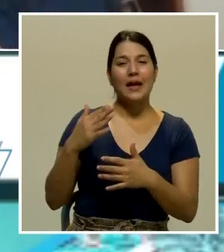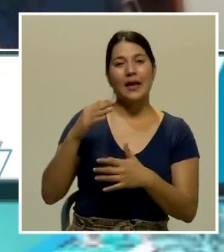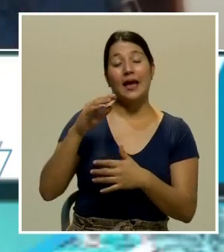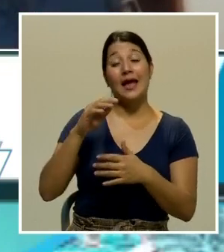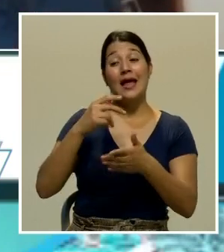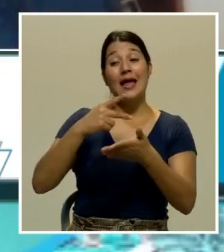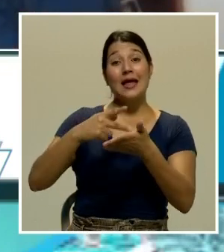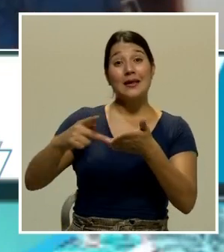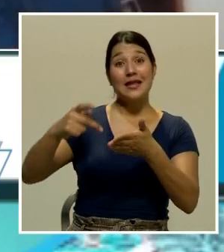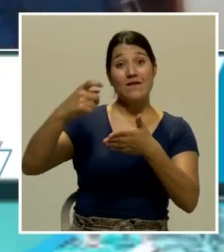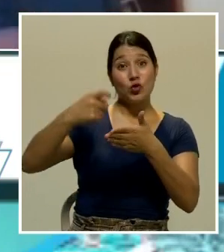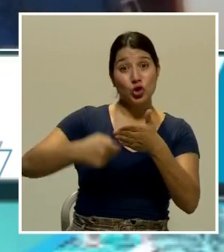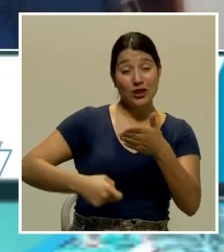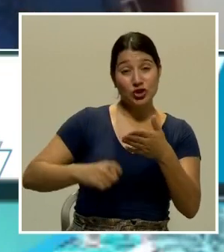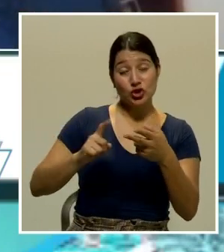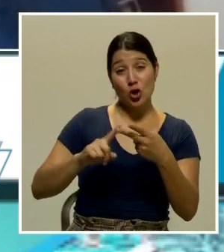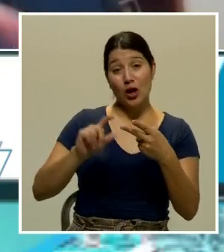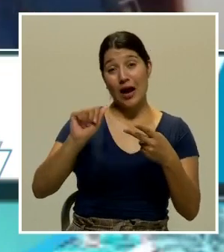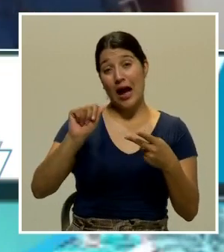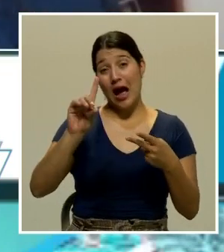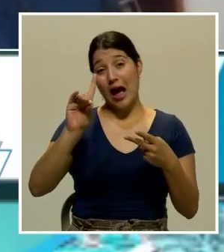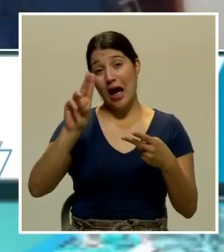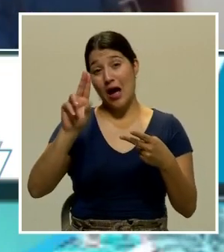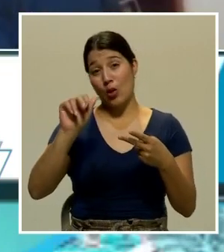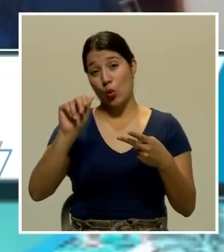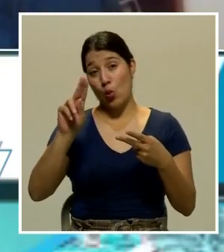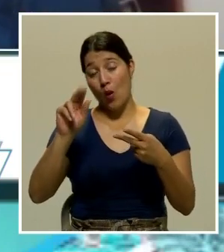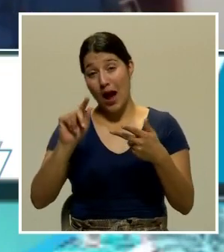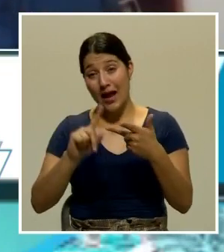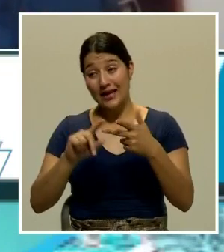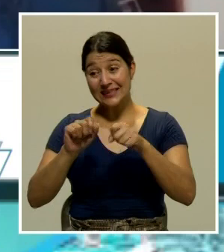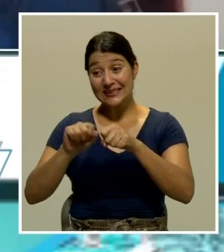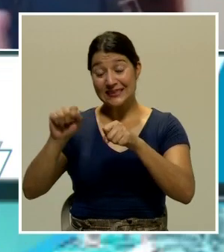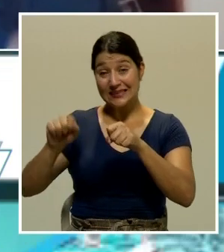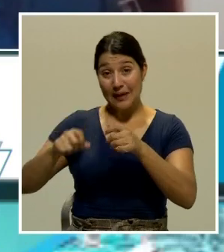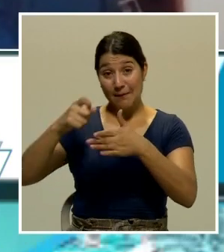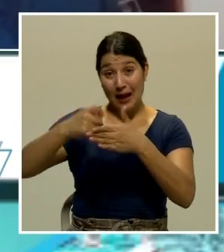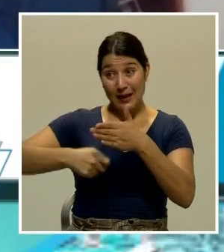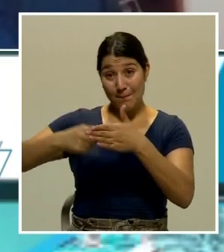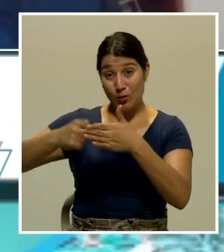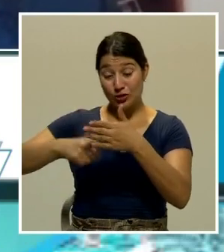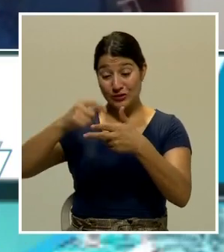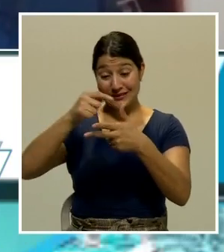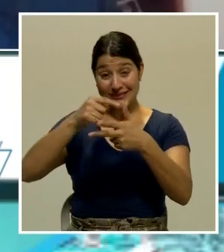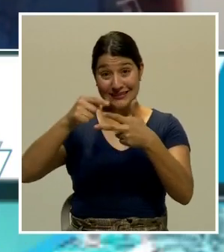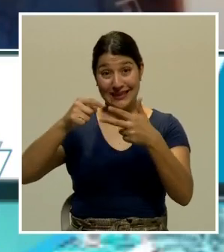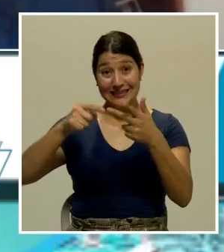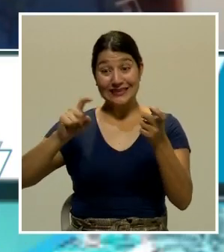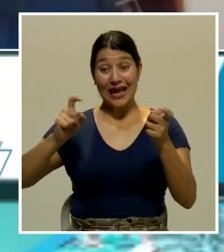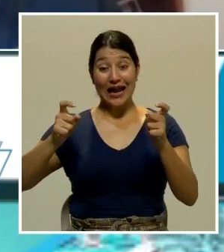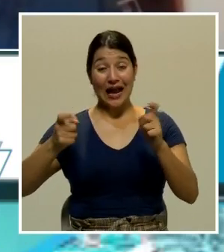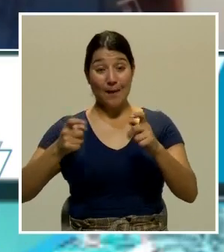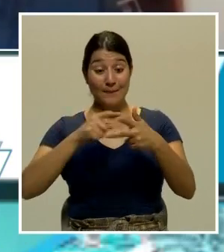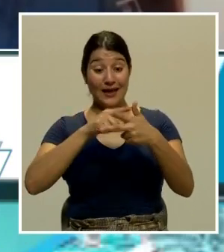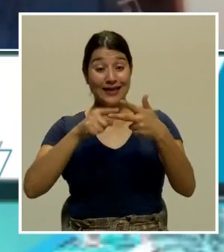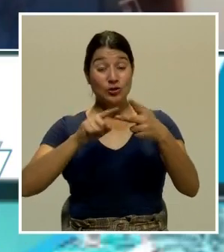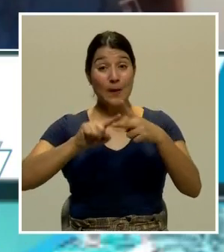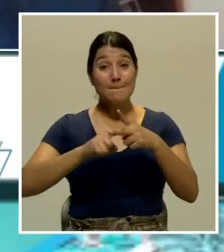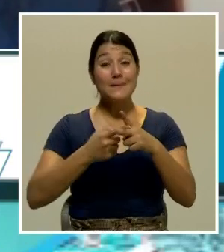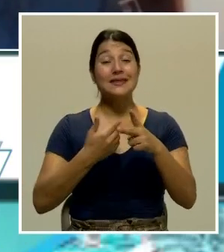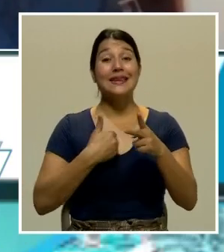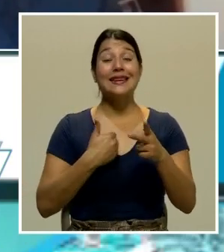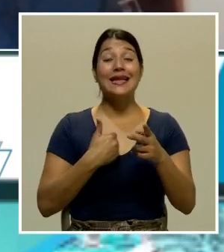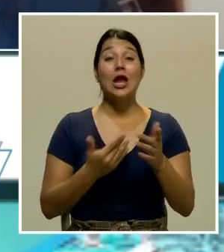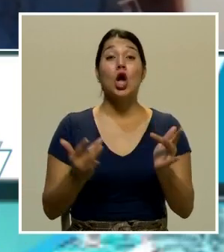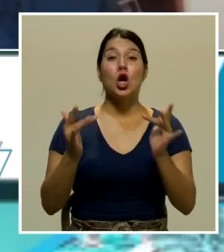sistema presupuestario, absolutamente todo eso cambia, se empieza a interrelacionar de una forma diferente, se empiezan a